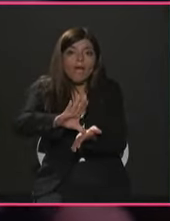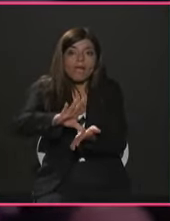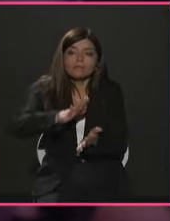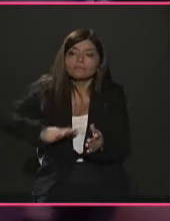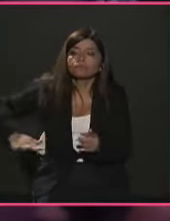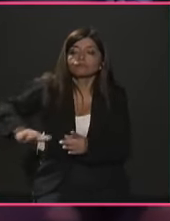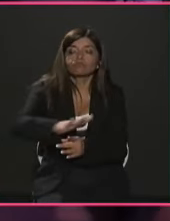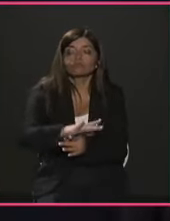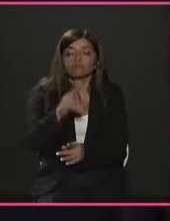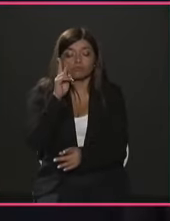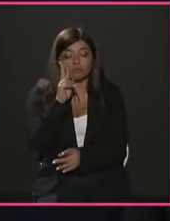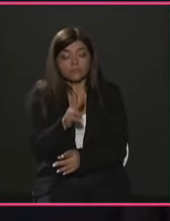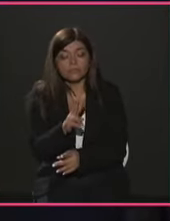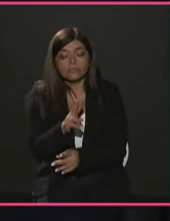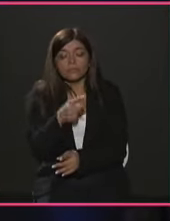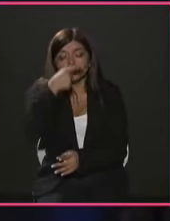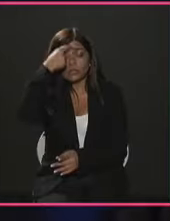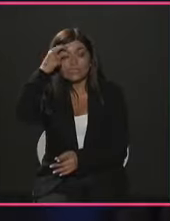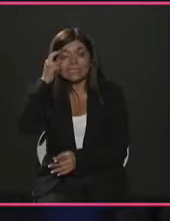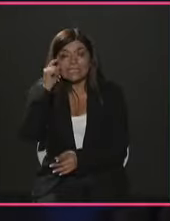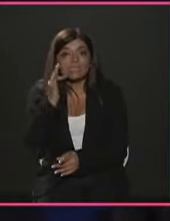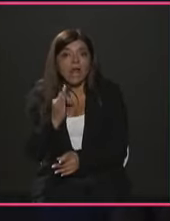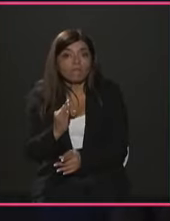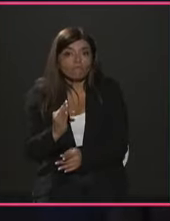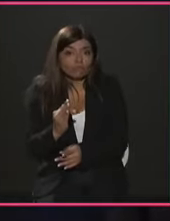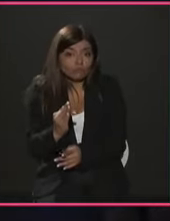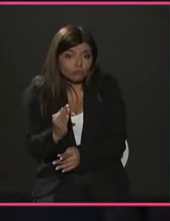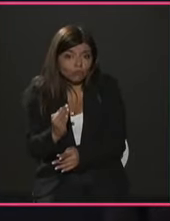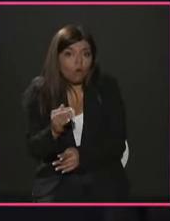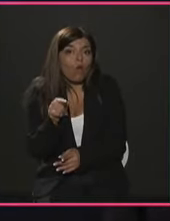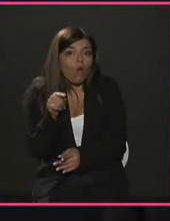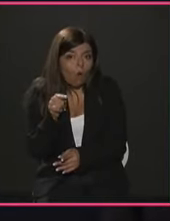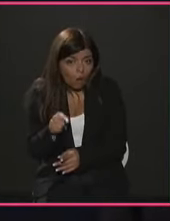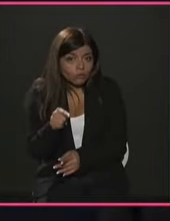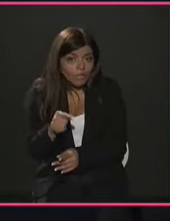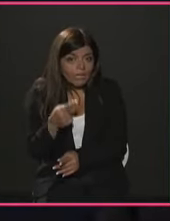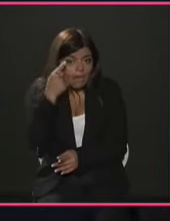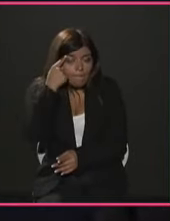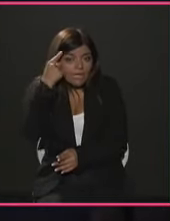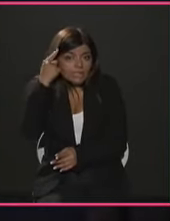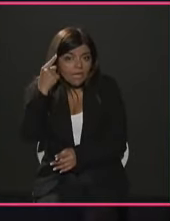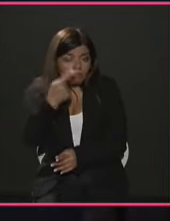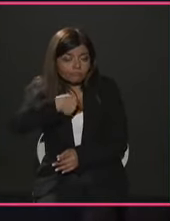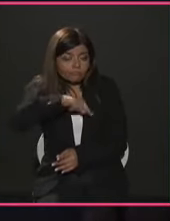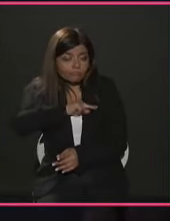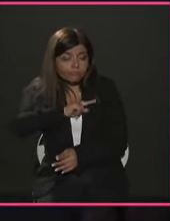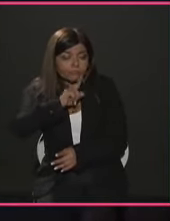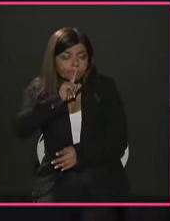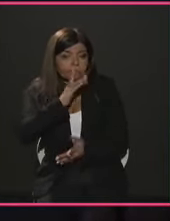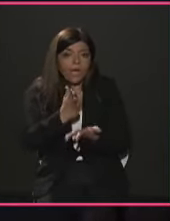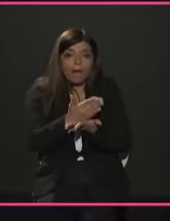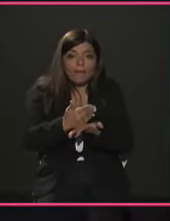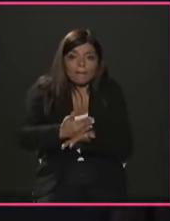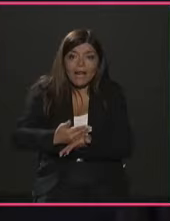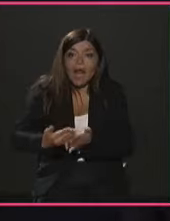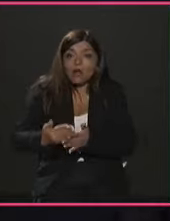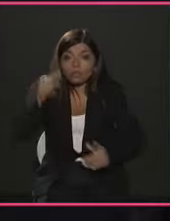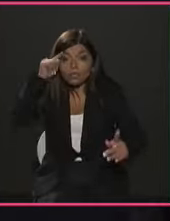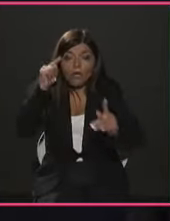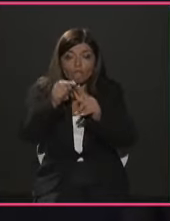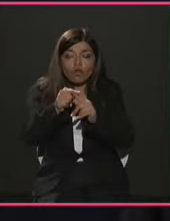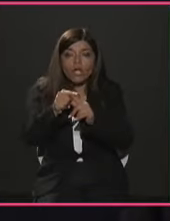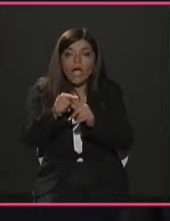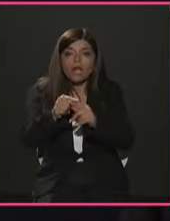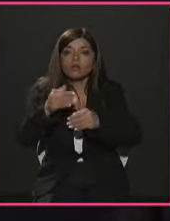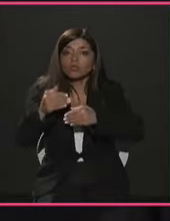está viendo las crisis futuras que nosotros tenemos que considerar para aumentar nuestra resiliencia para prepararnos para poder enfocarnos en